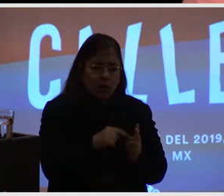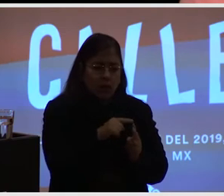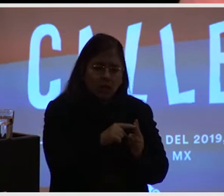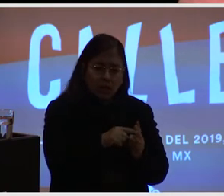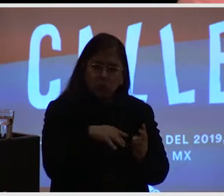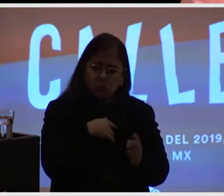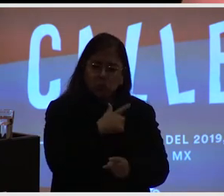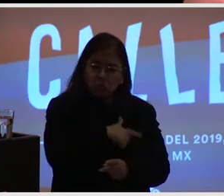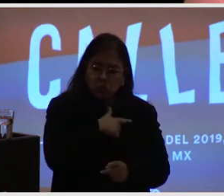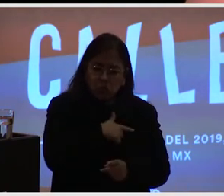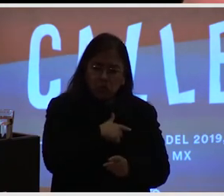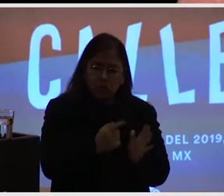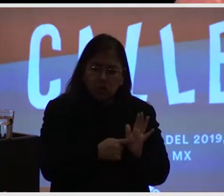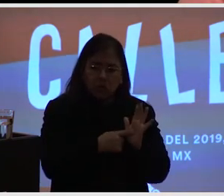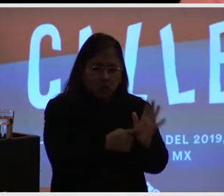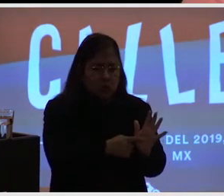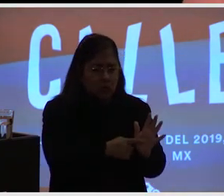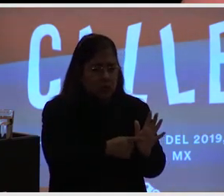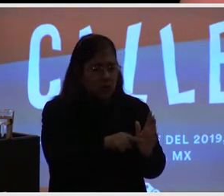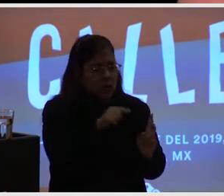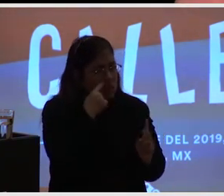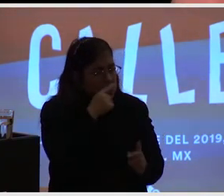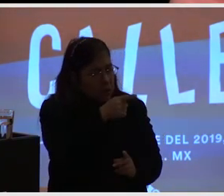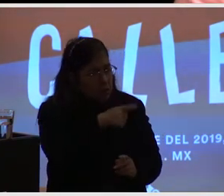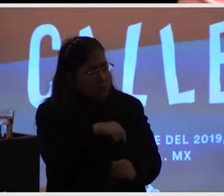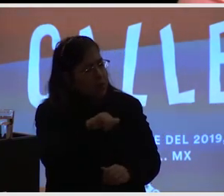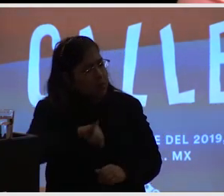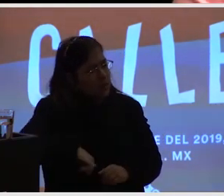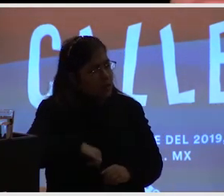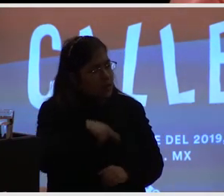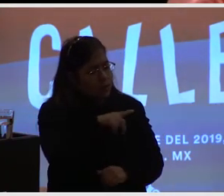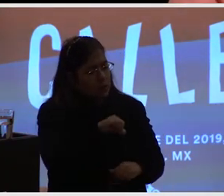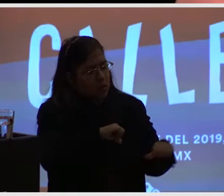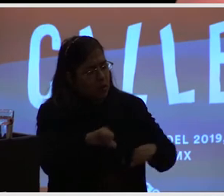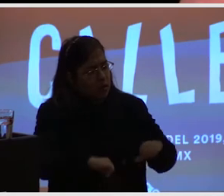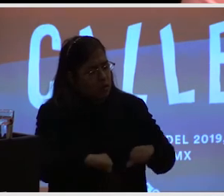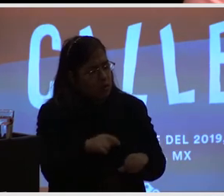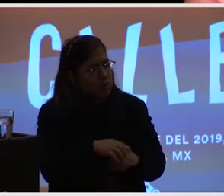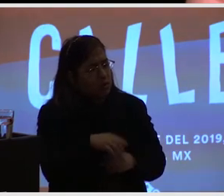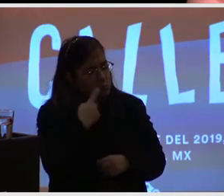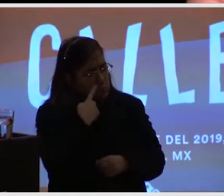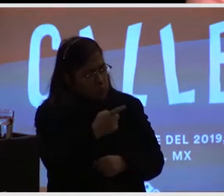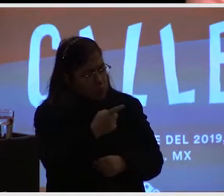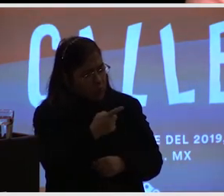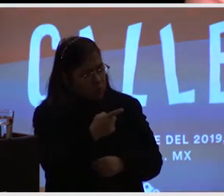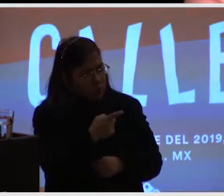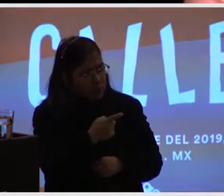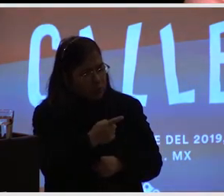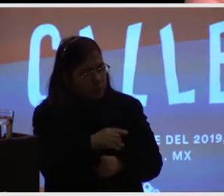que participaron o personas que conocieron de esa actividad y se empezó a dar el salto